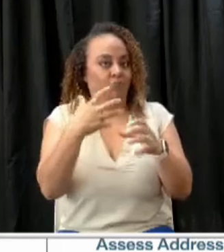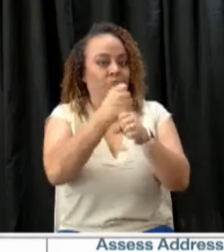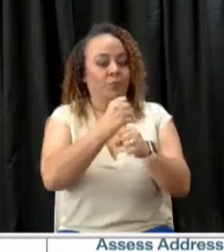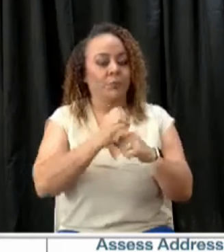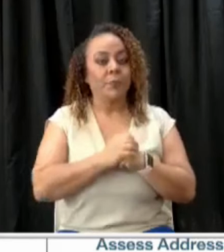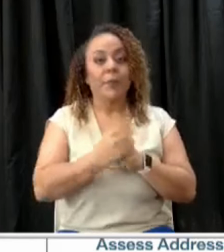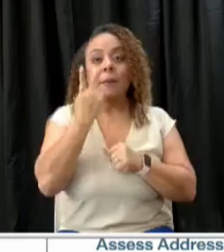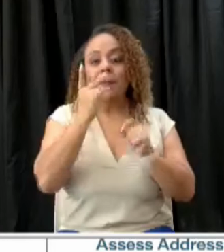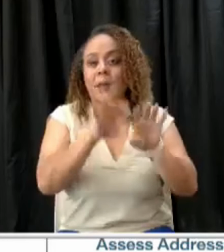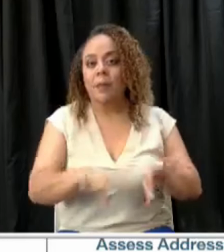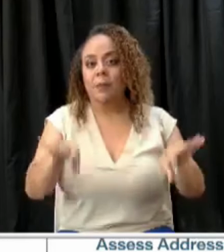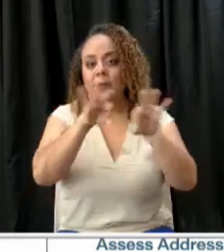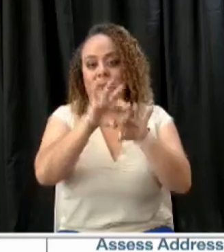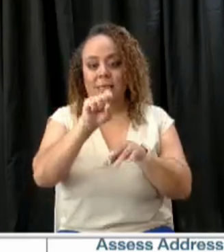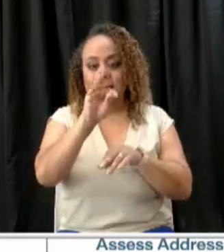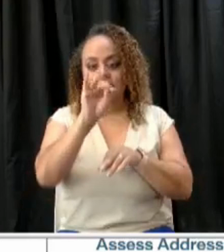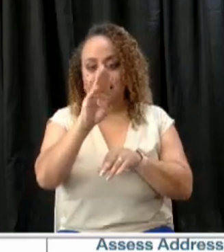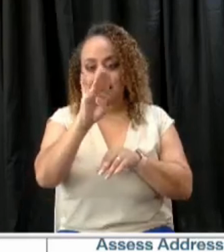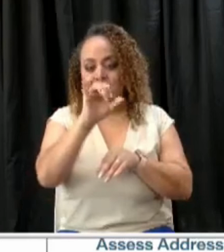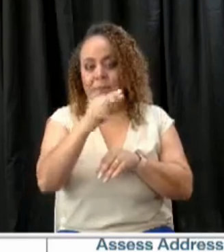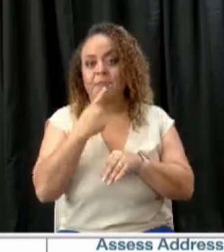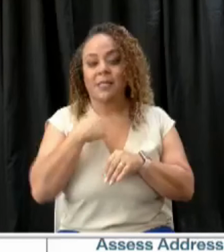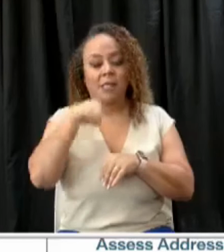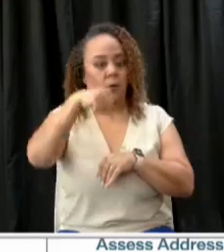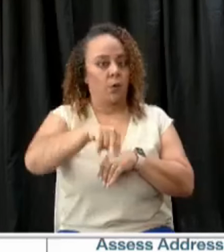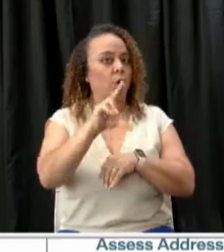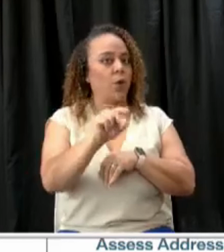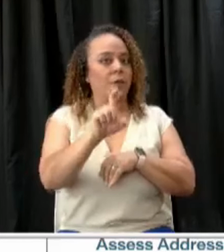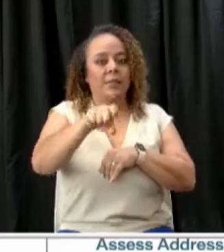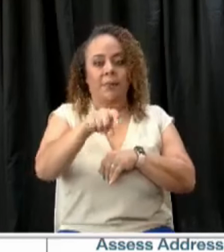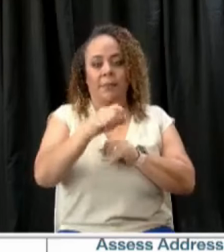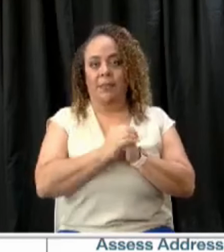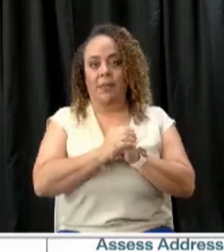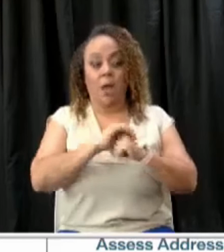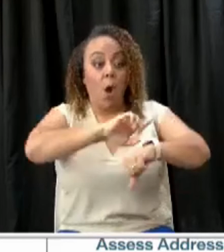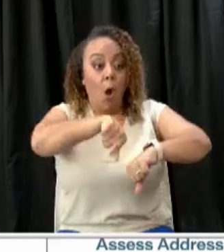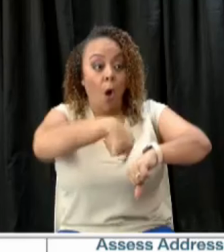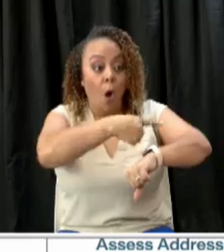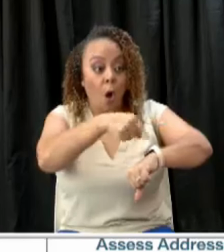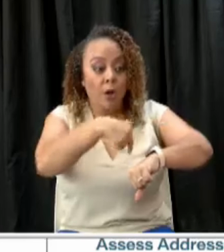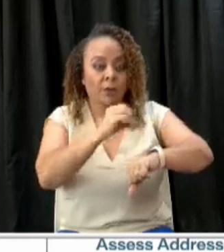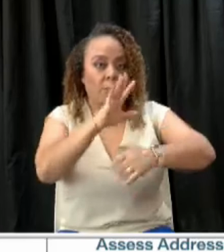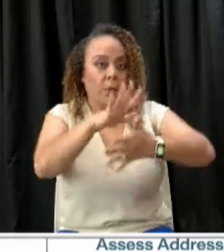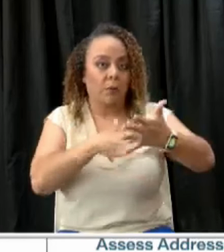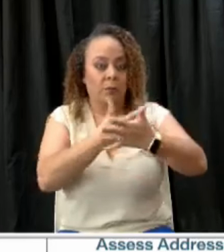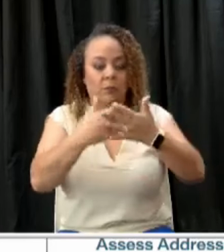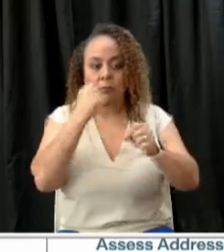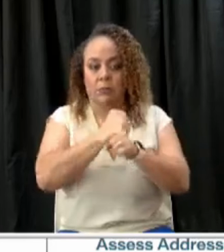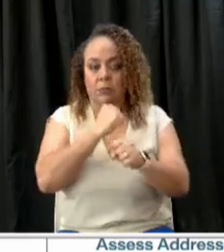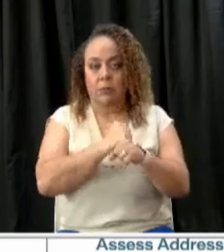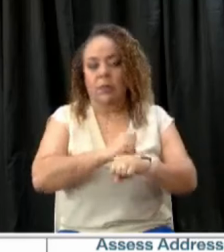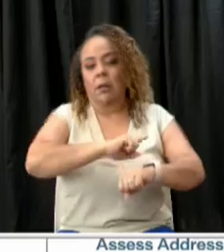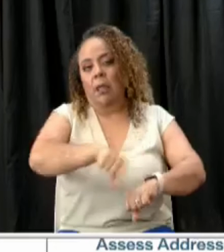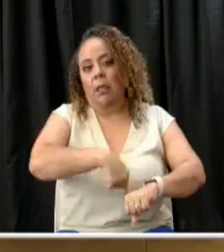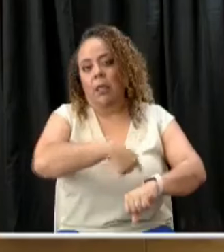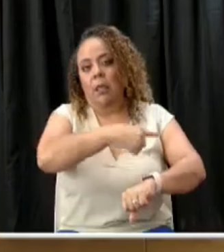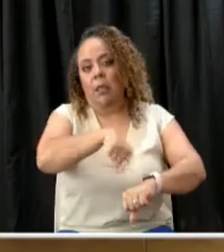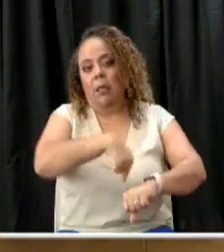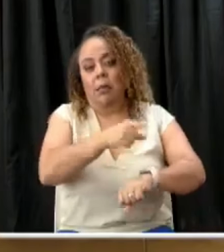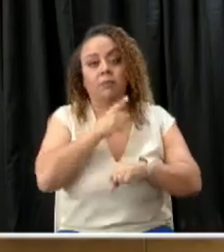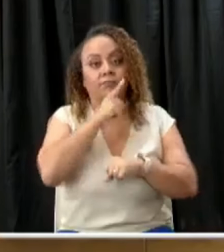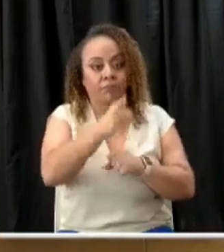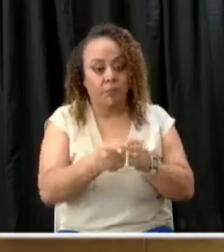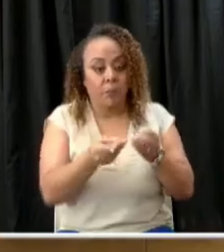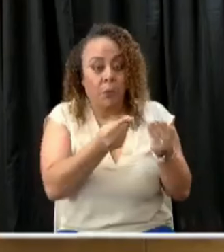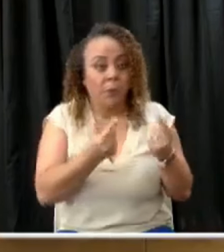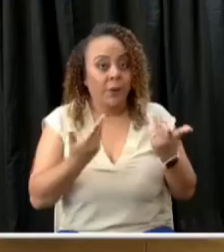qué importante. Esteban viene y nos dice hoy que no necesariamente una cantidad de horas o una jornada de trabajo prolongada realmente